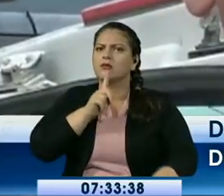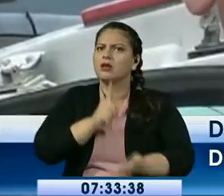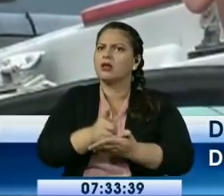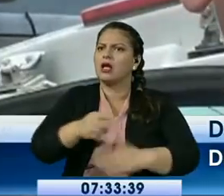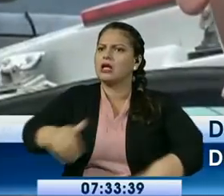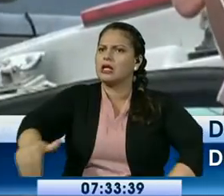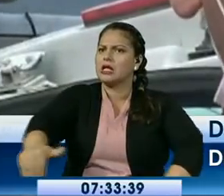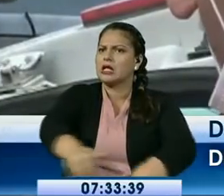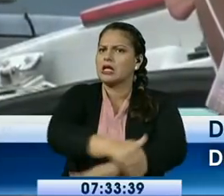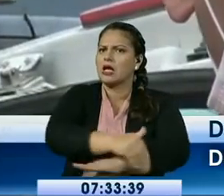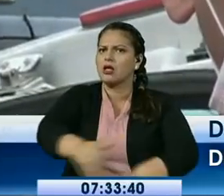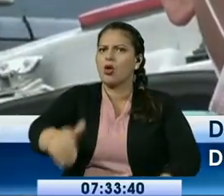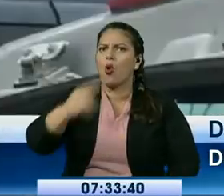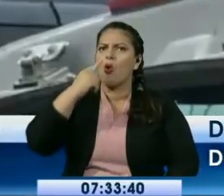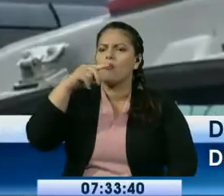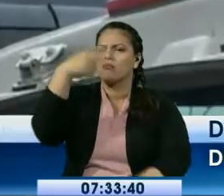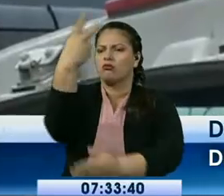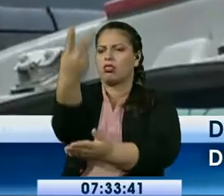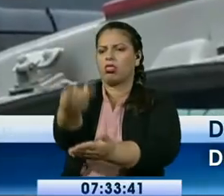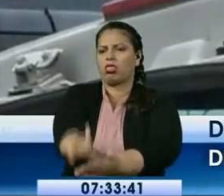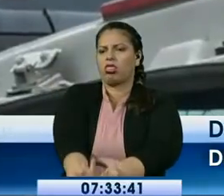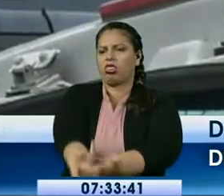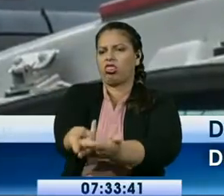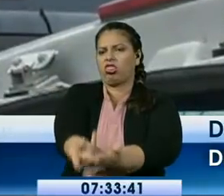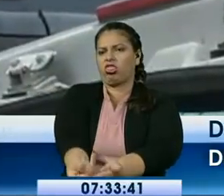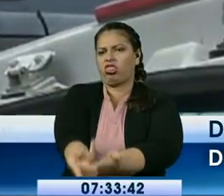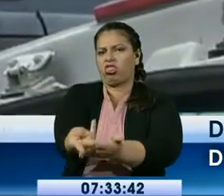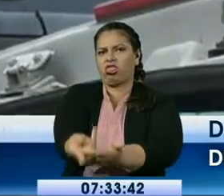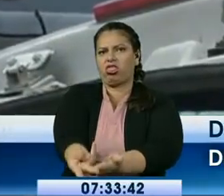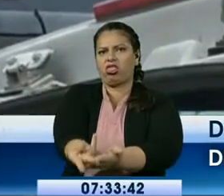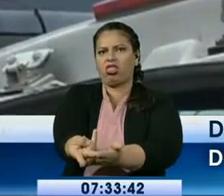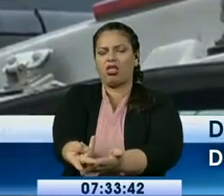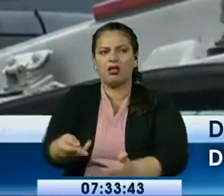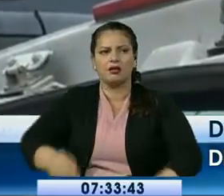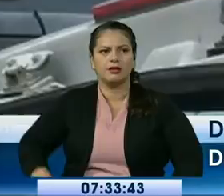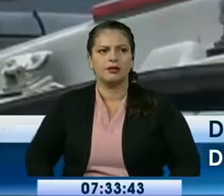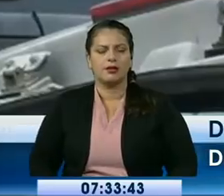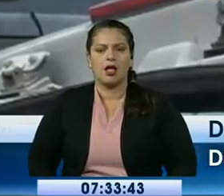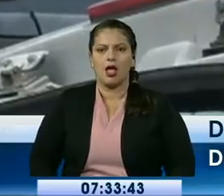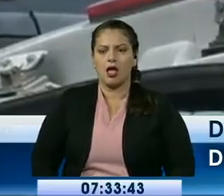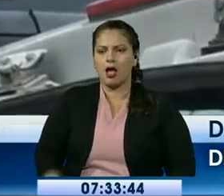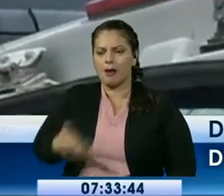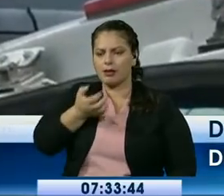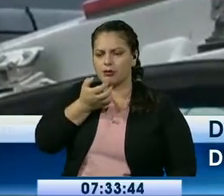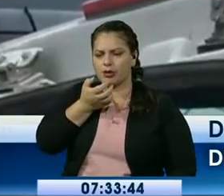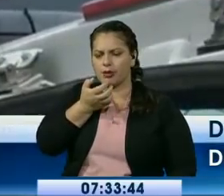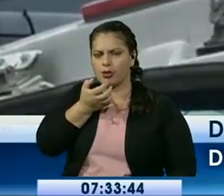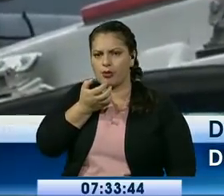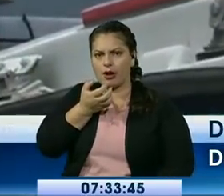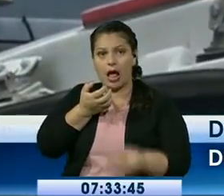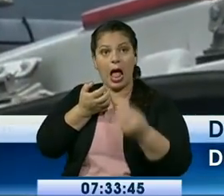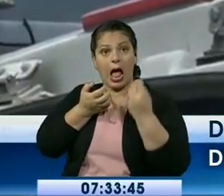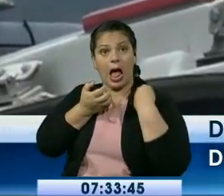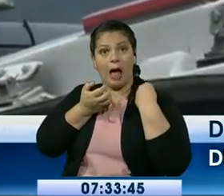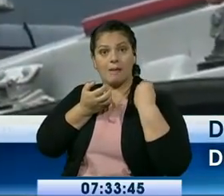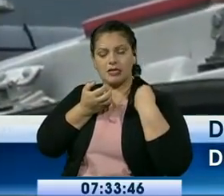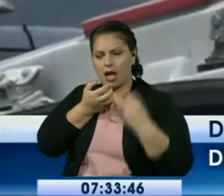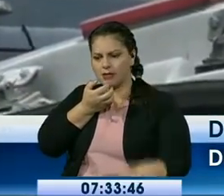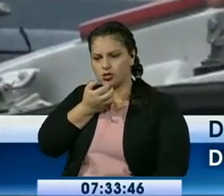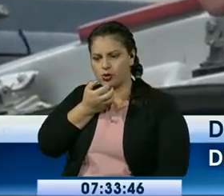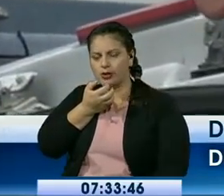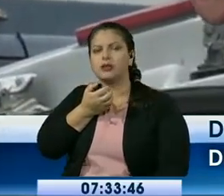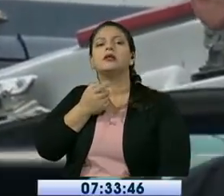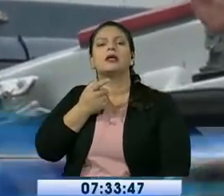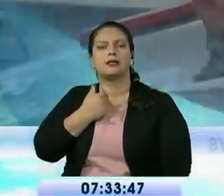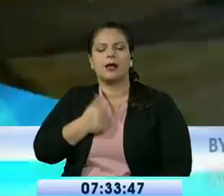central de la carretera. Nos comunicaron, procedimos a tomar contacto con el fiscal de turno, nos ordenó el respectivo